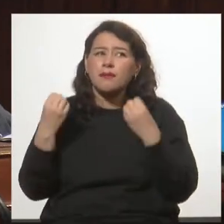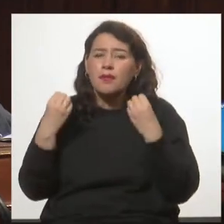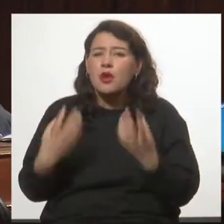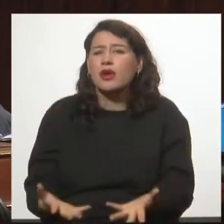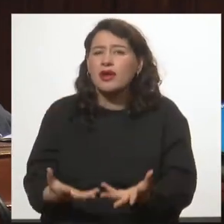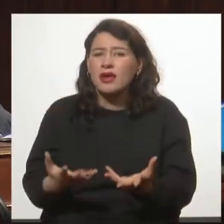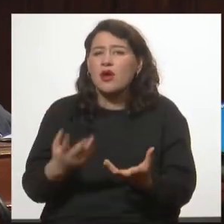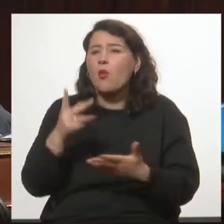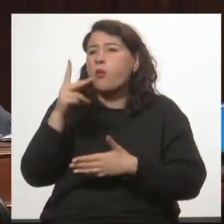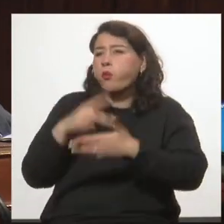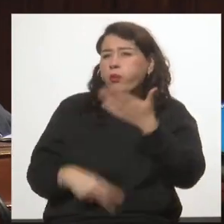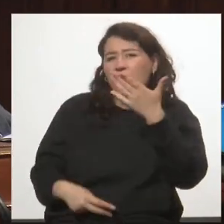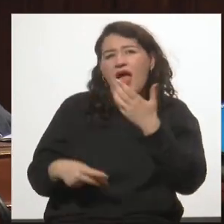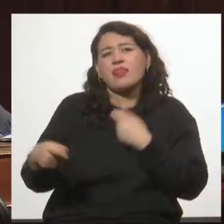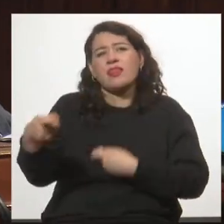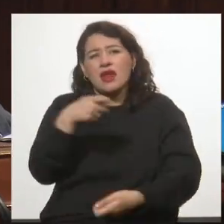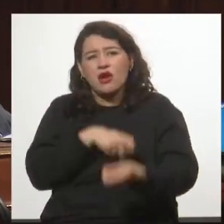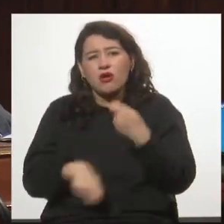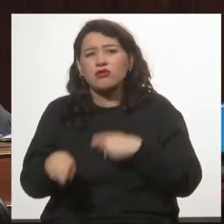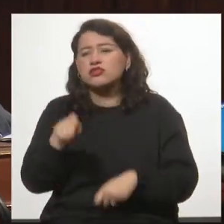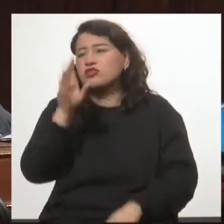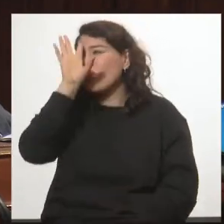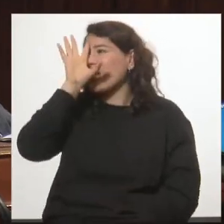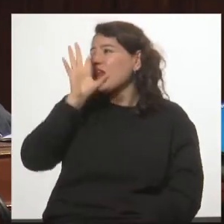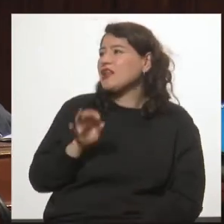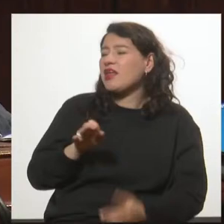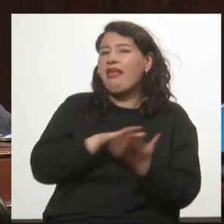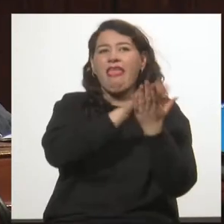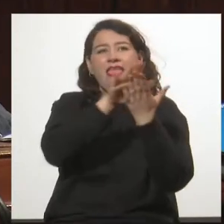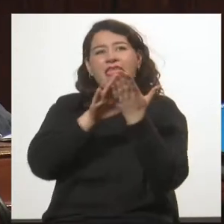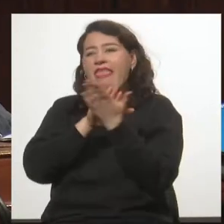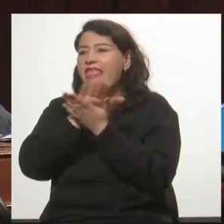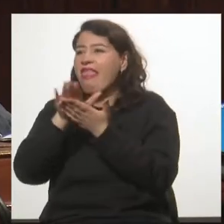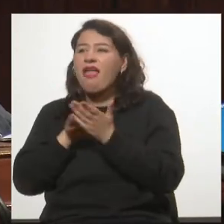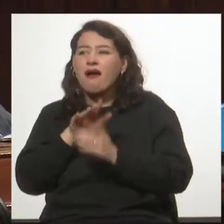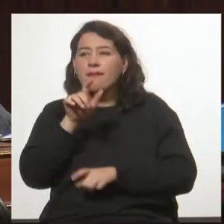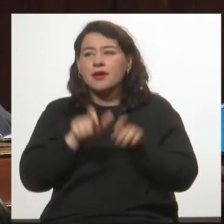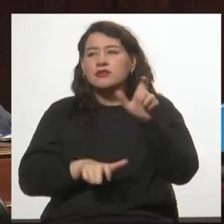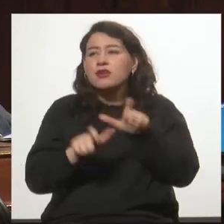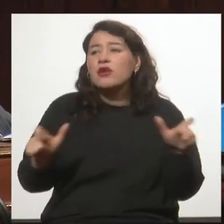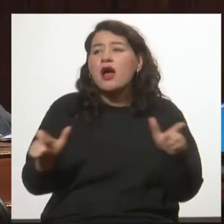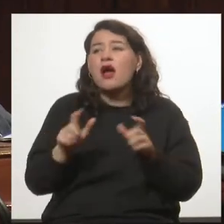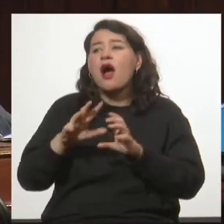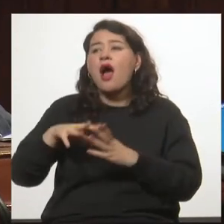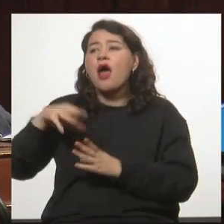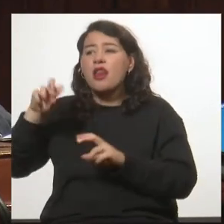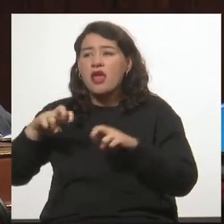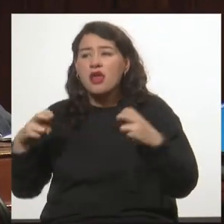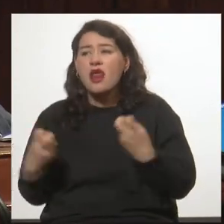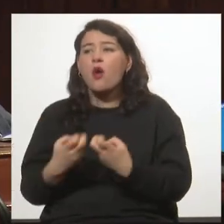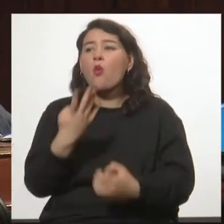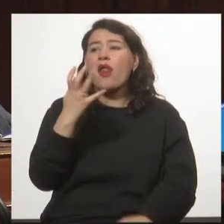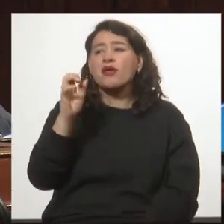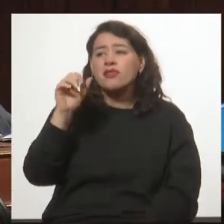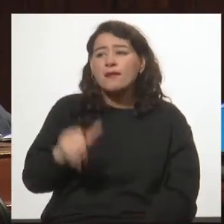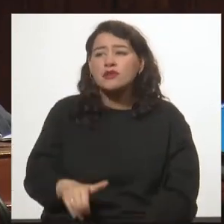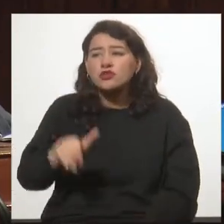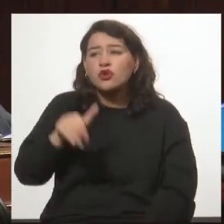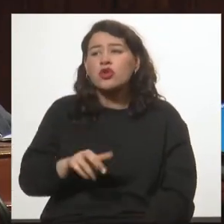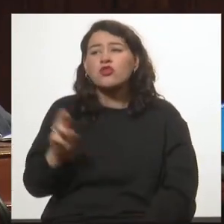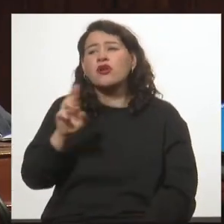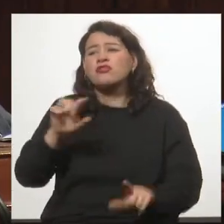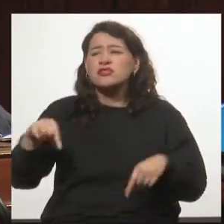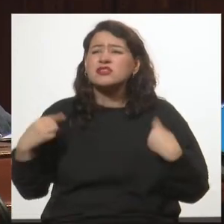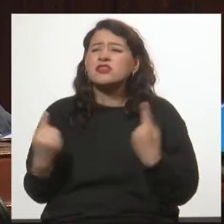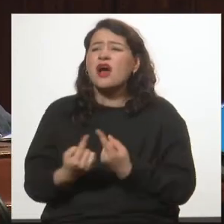supuesto plan de negocios haciéndole creer a la ciudadanía que la arena costaría 40 millones de dólares cuando ya se